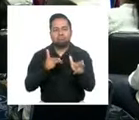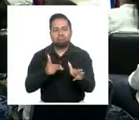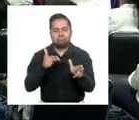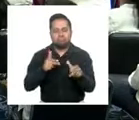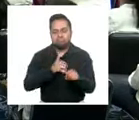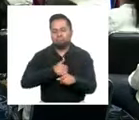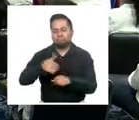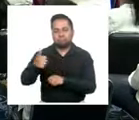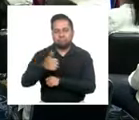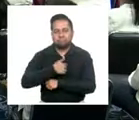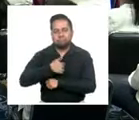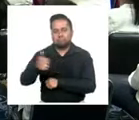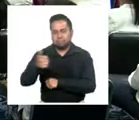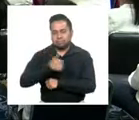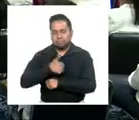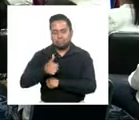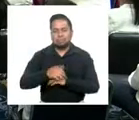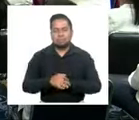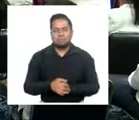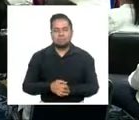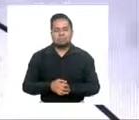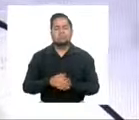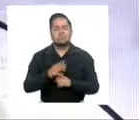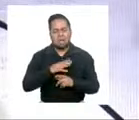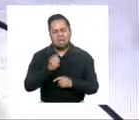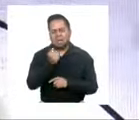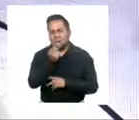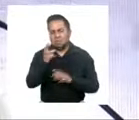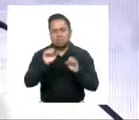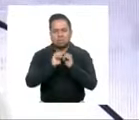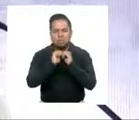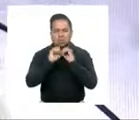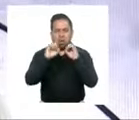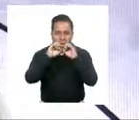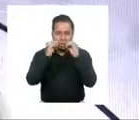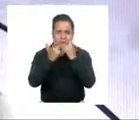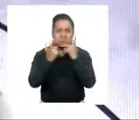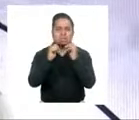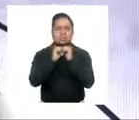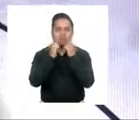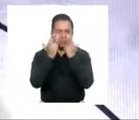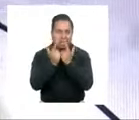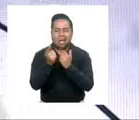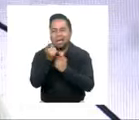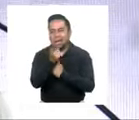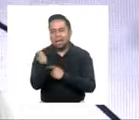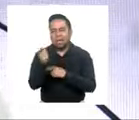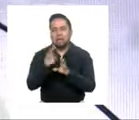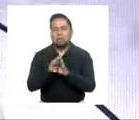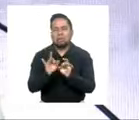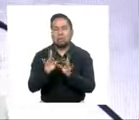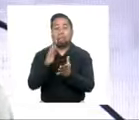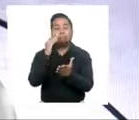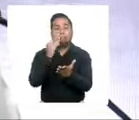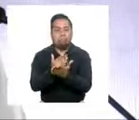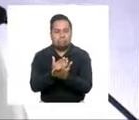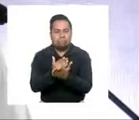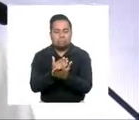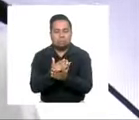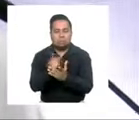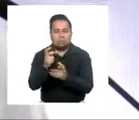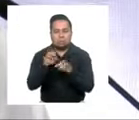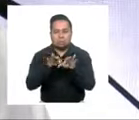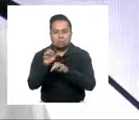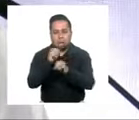tramo. Indudablemente que ha habido organizaciones sociales que han detenido por momentos